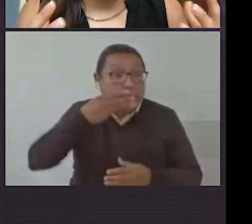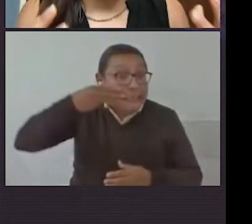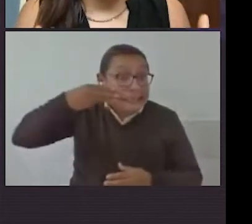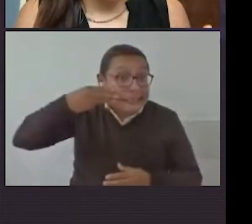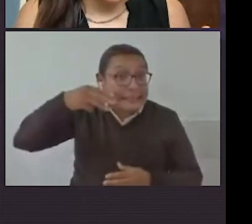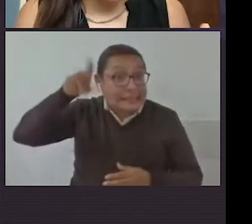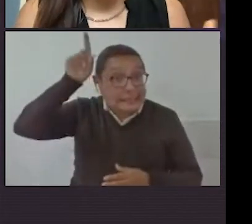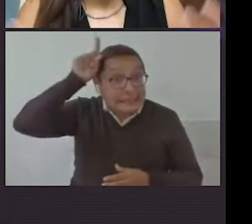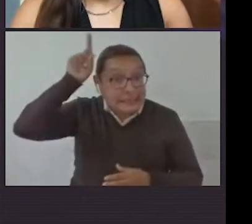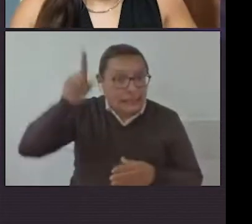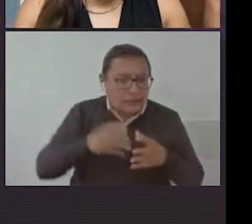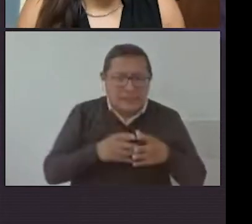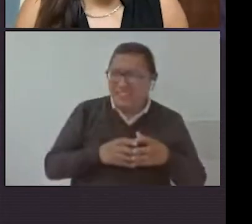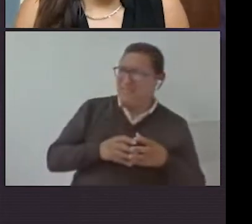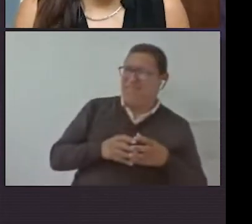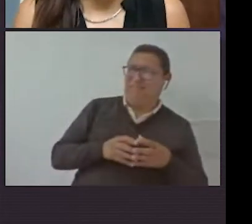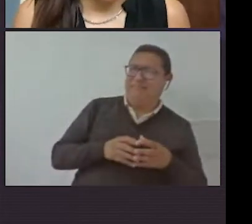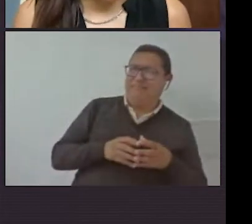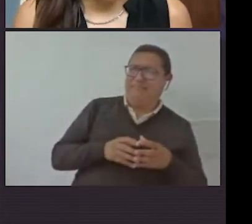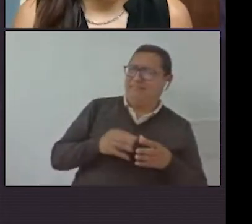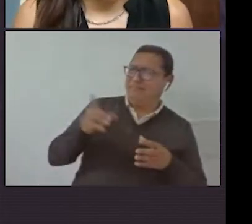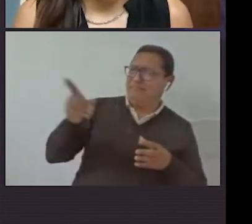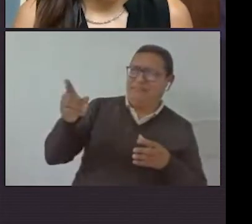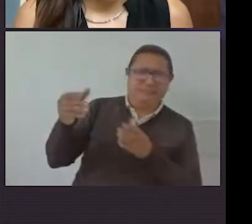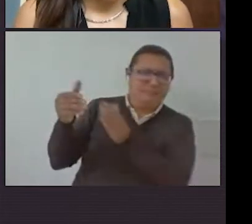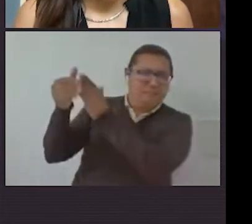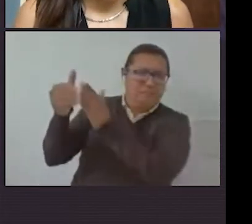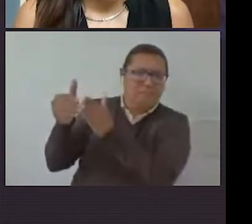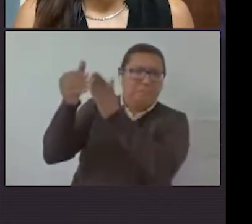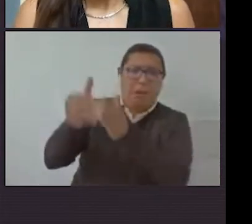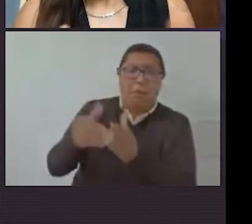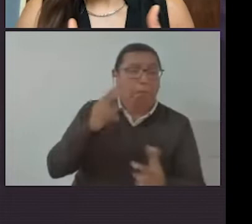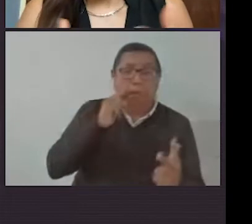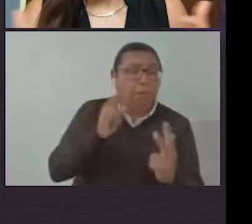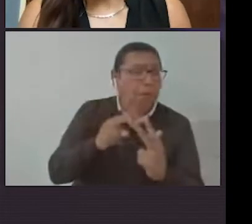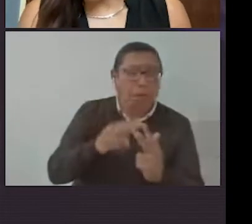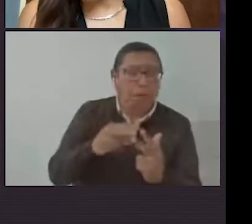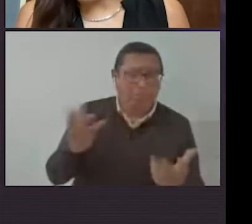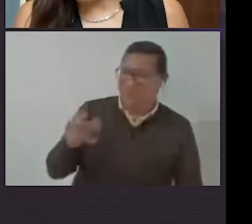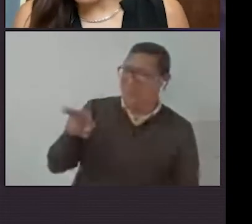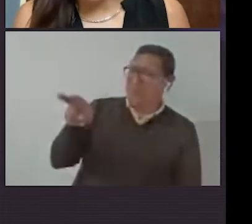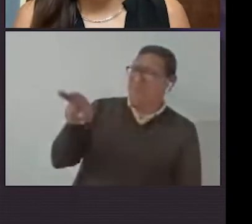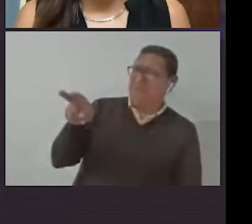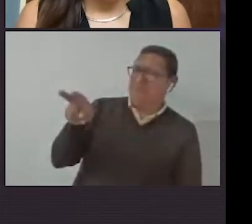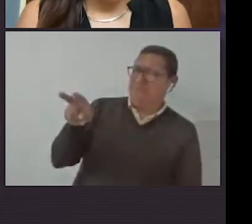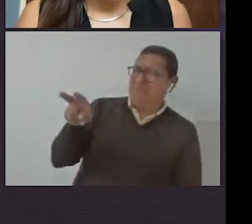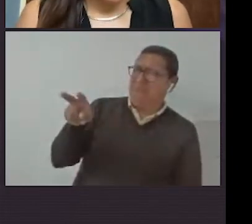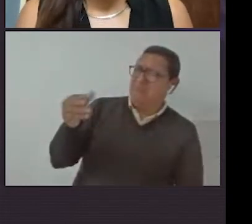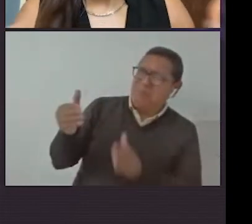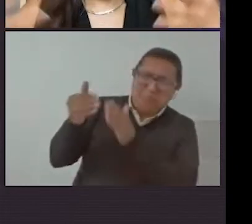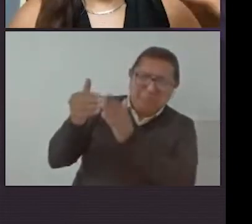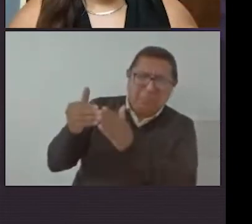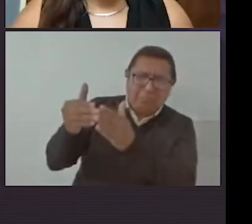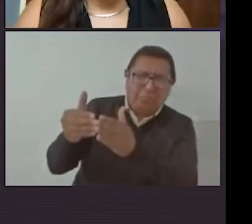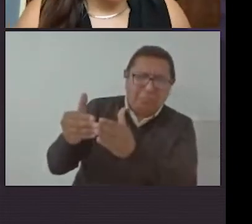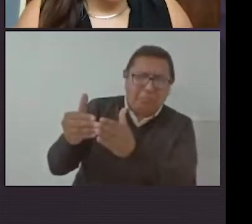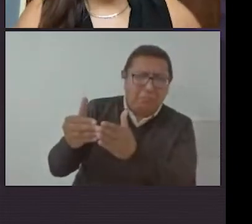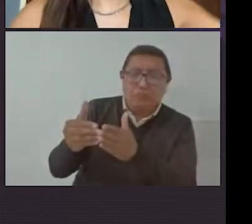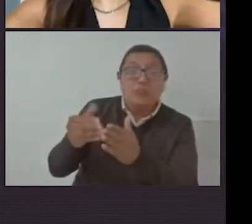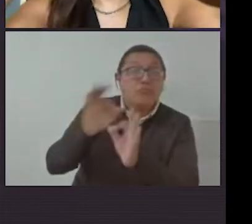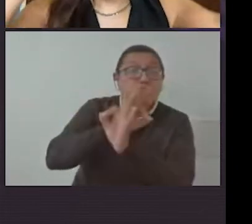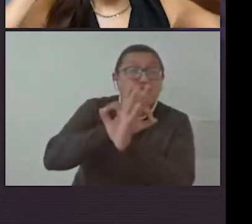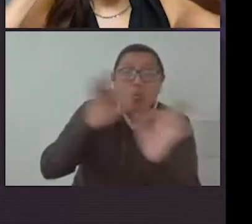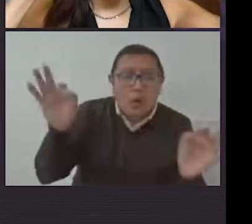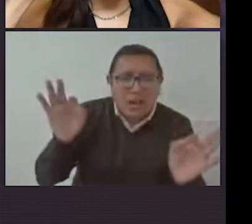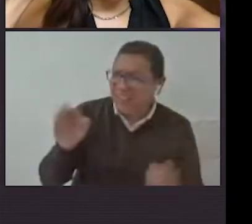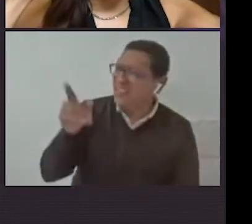podían reconocer los barcos de los españoles porque nunca los habían visto, no los conocían, por